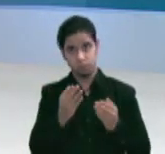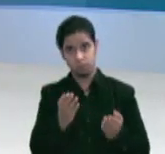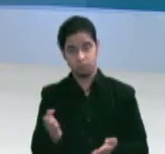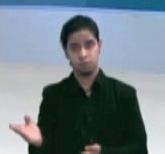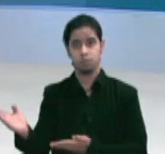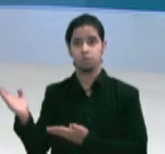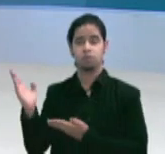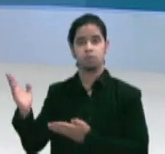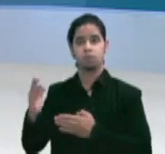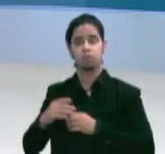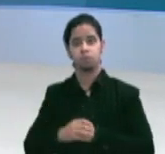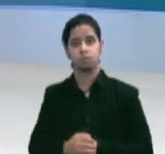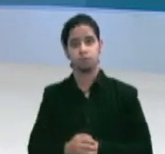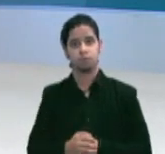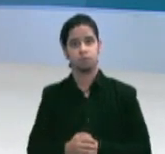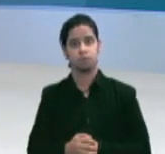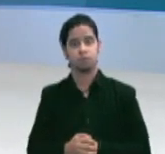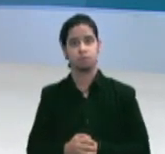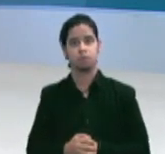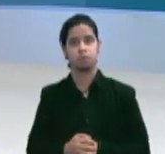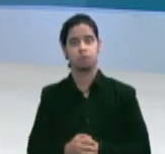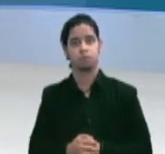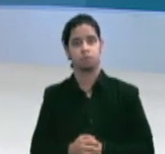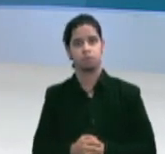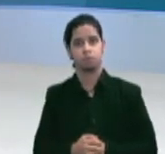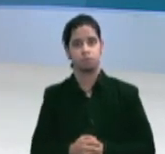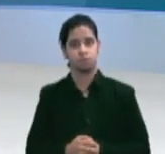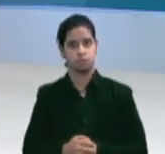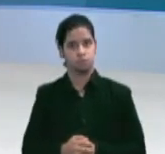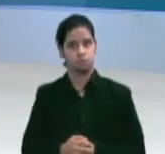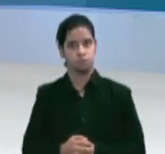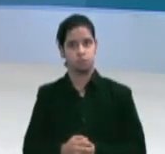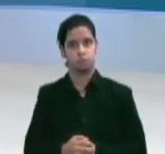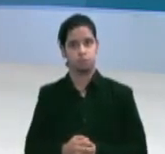en directo con la meteoróloga Suheily López Belén.